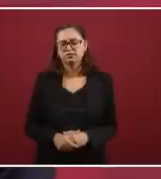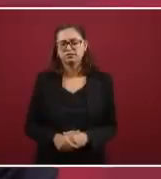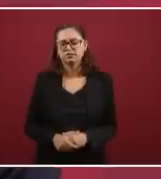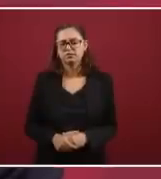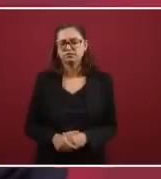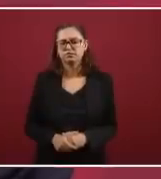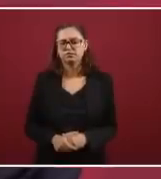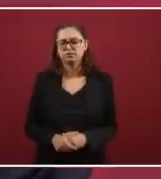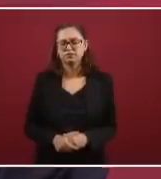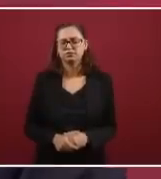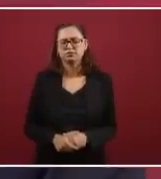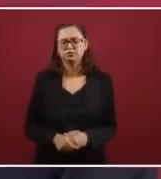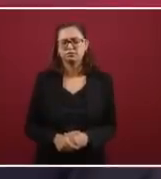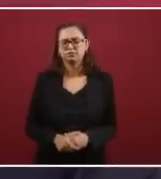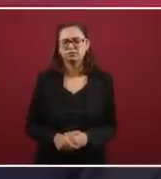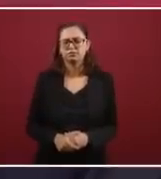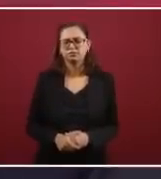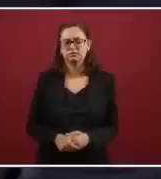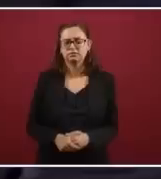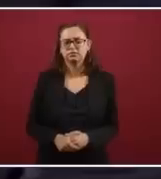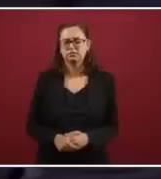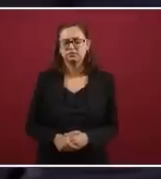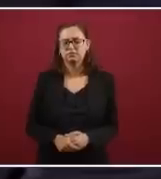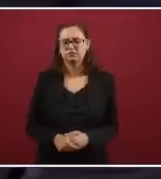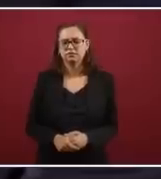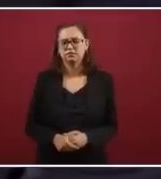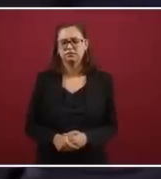No tiene por qué haber